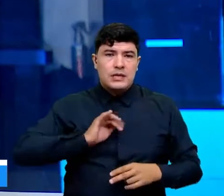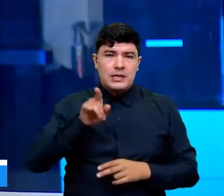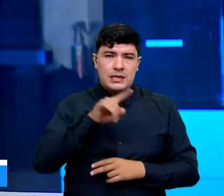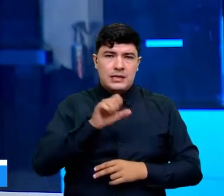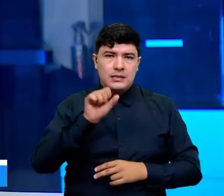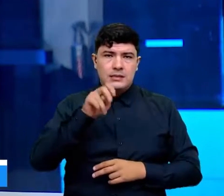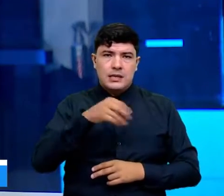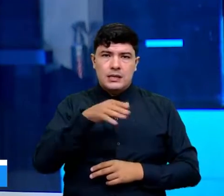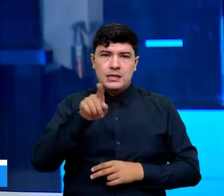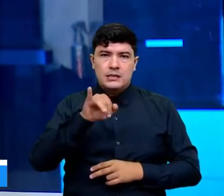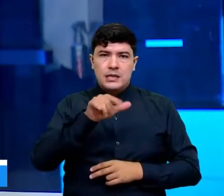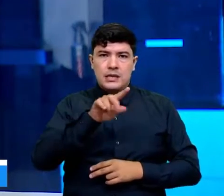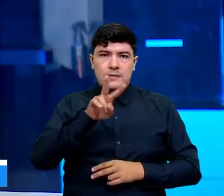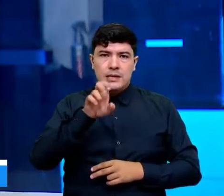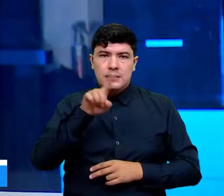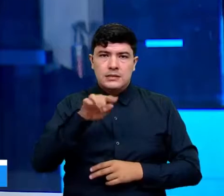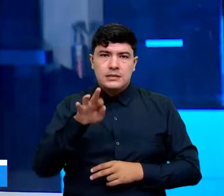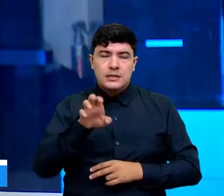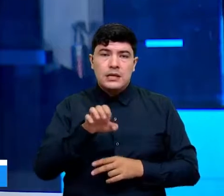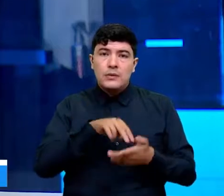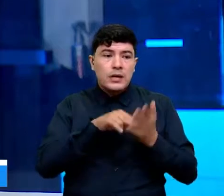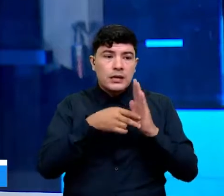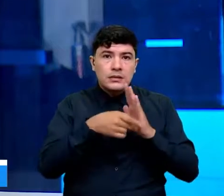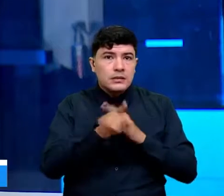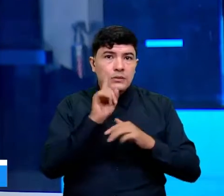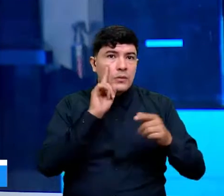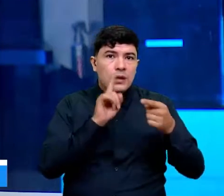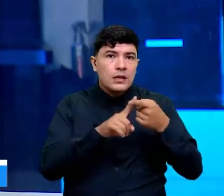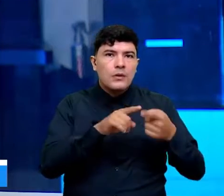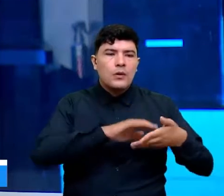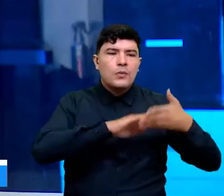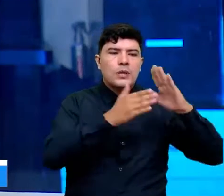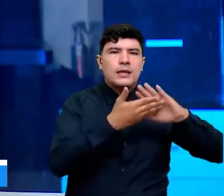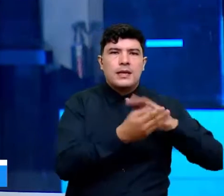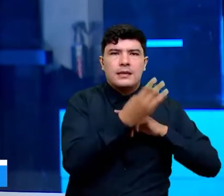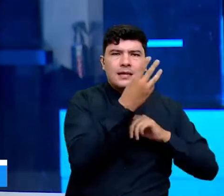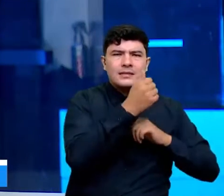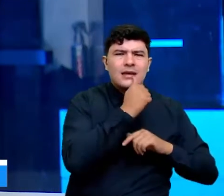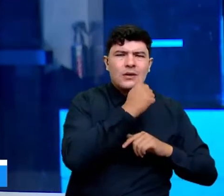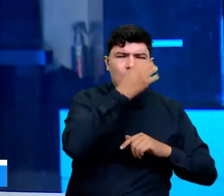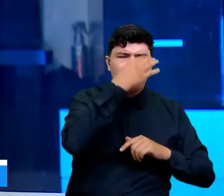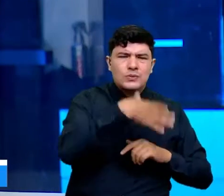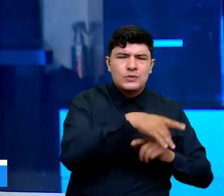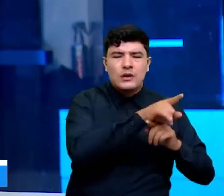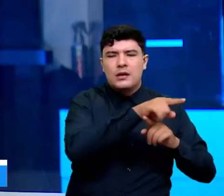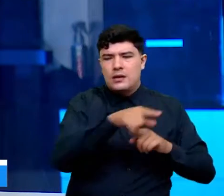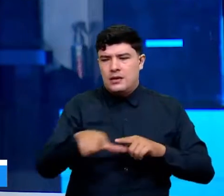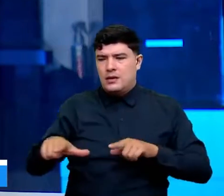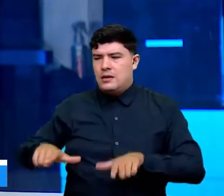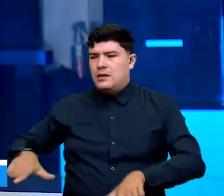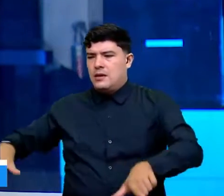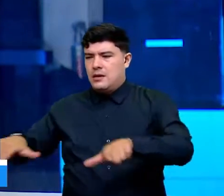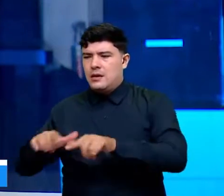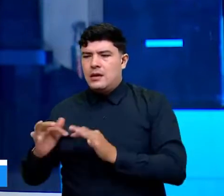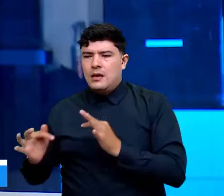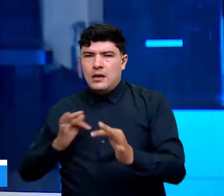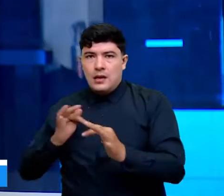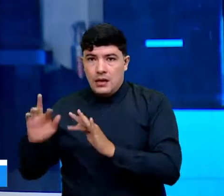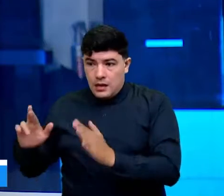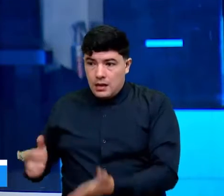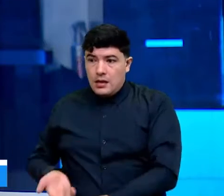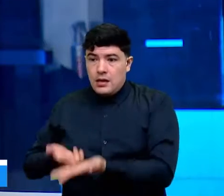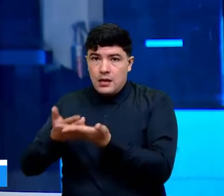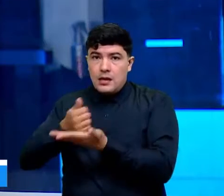una obra que permitiría hacer tratar las aguas residuales de la Comuna 3, la cual esperaba que la entrega se realizara para el mes de mayo